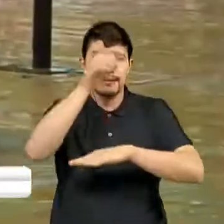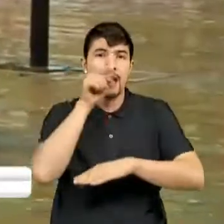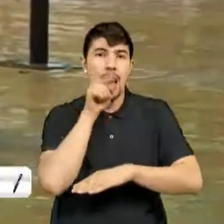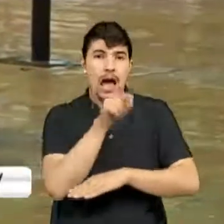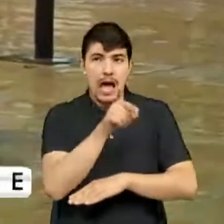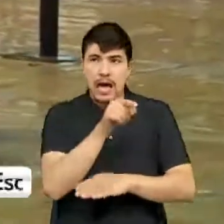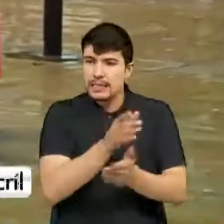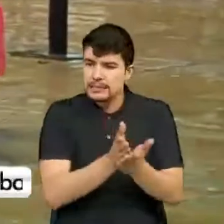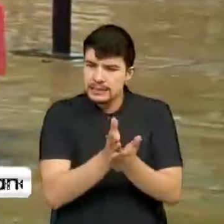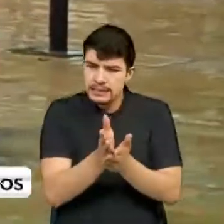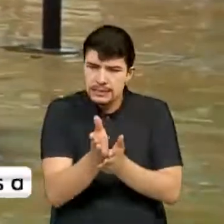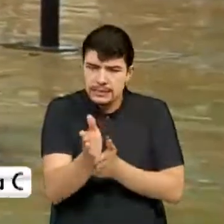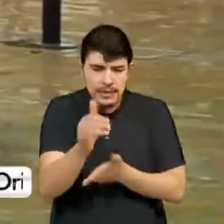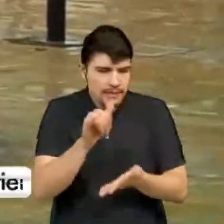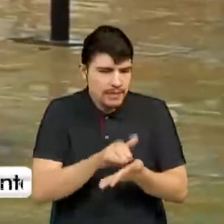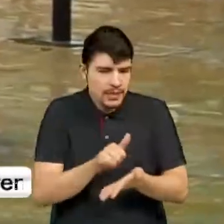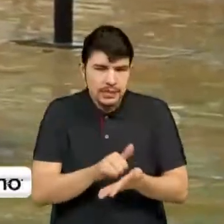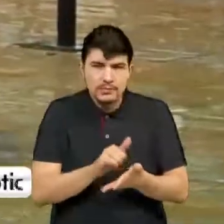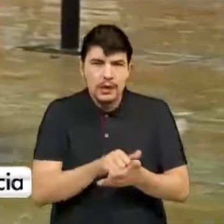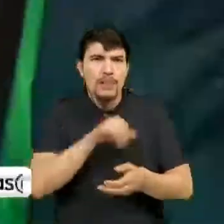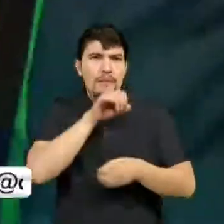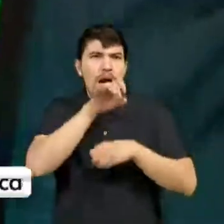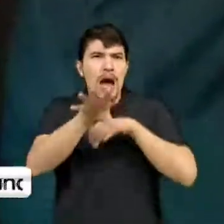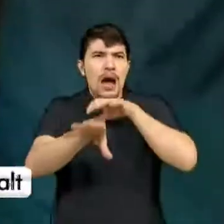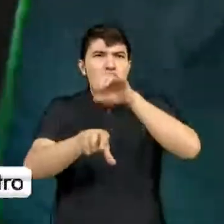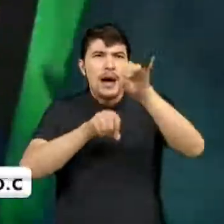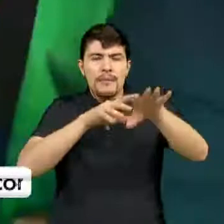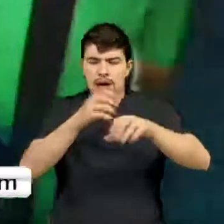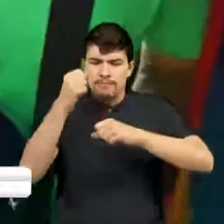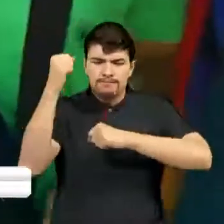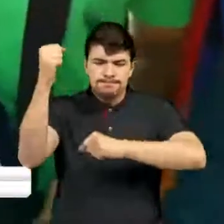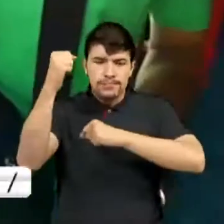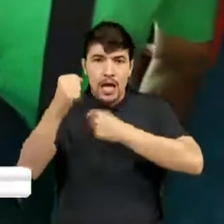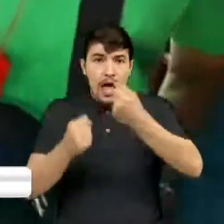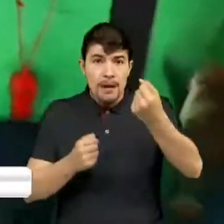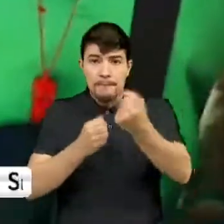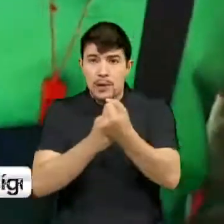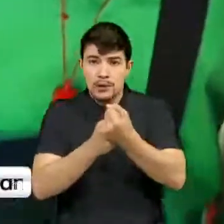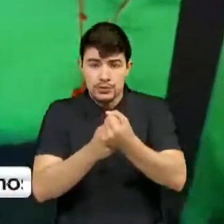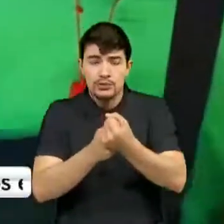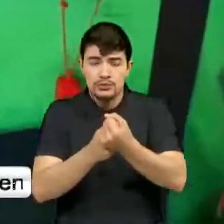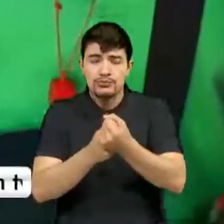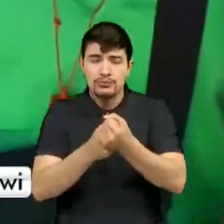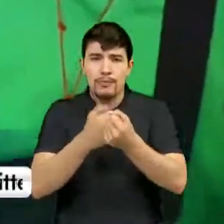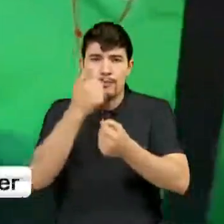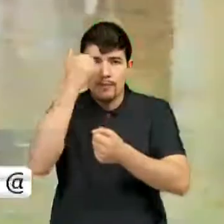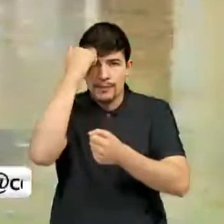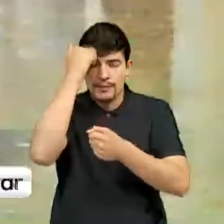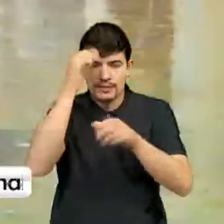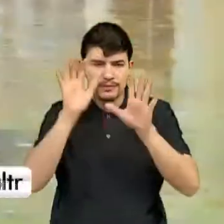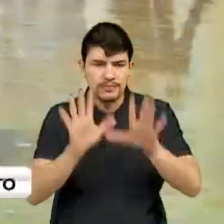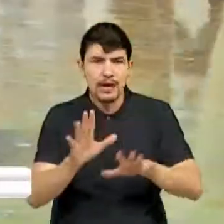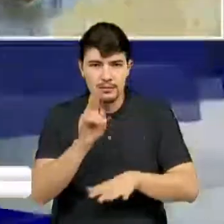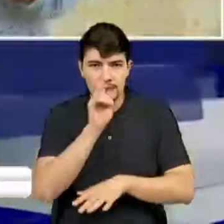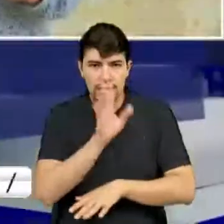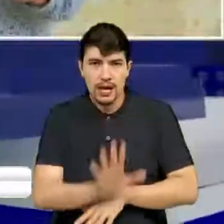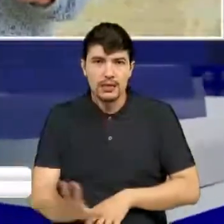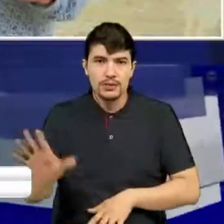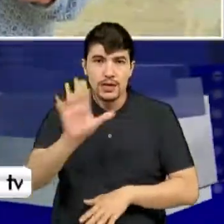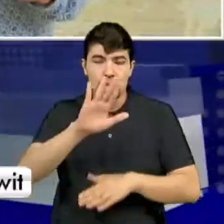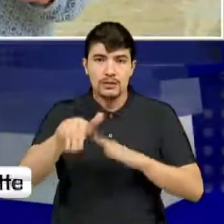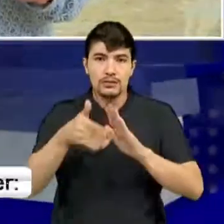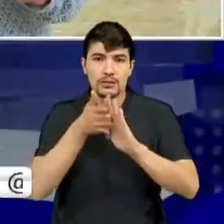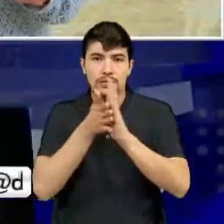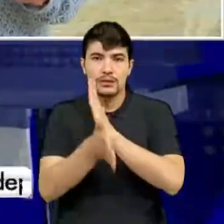aún permanecen haciendo esta actividad en apoyo al paro nacional del magisterio. Es la información que